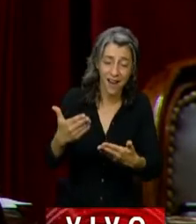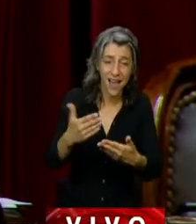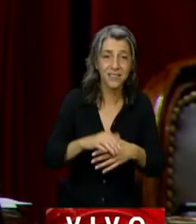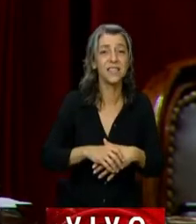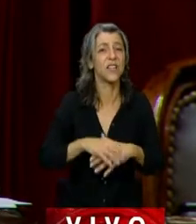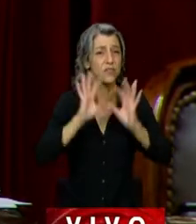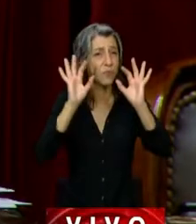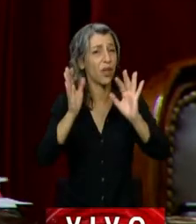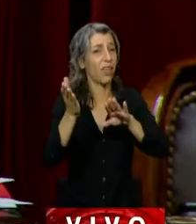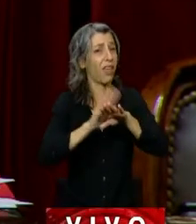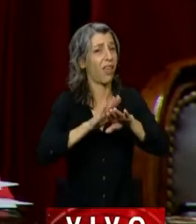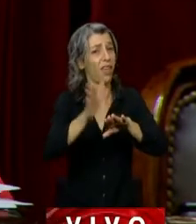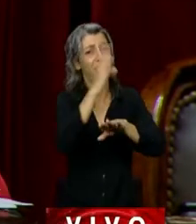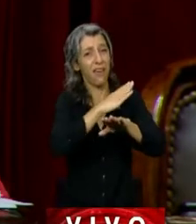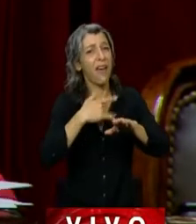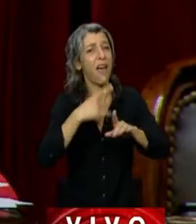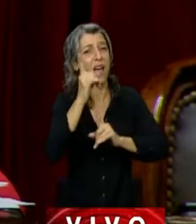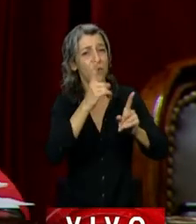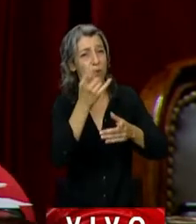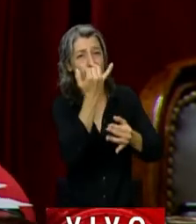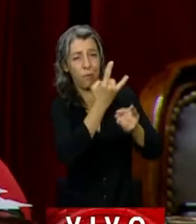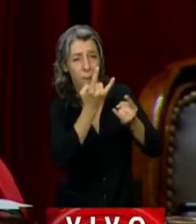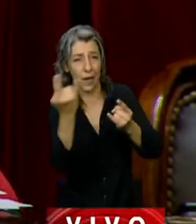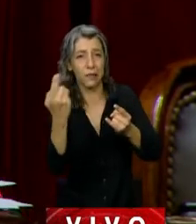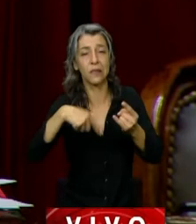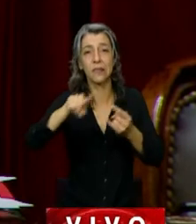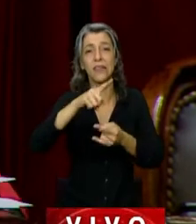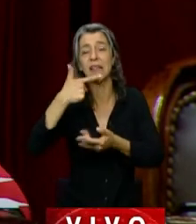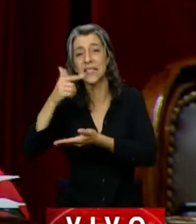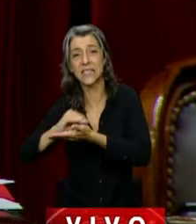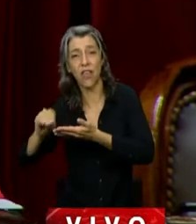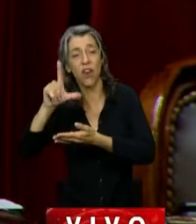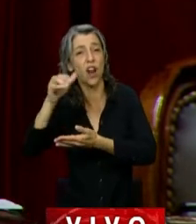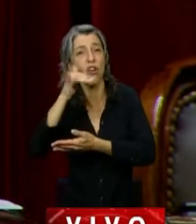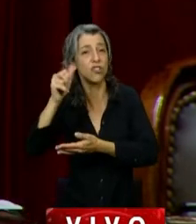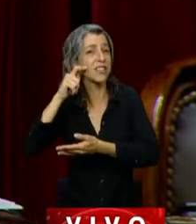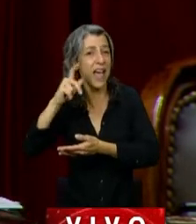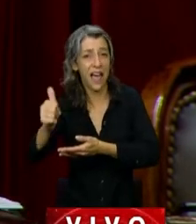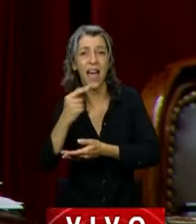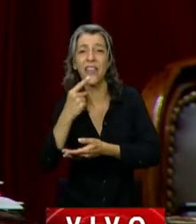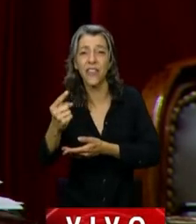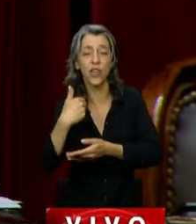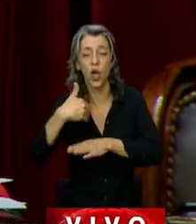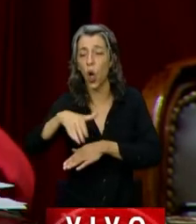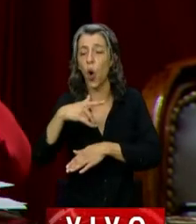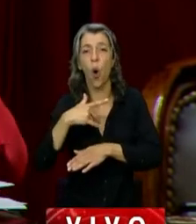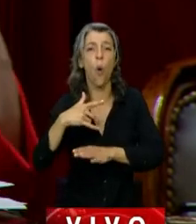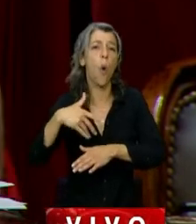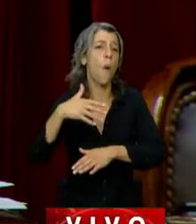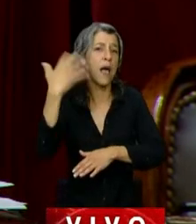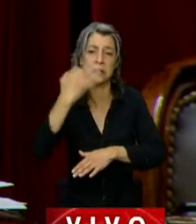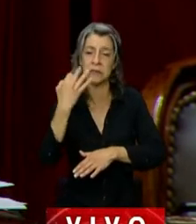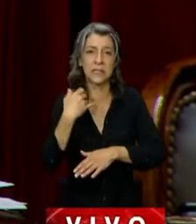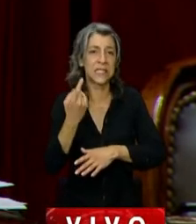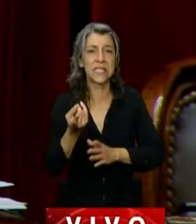mentiras. Hace dos días la senadora Lozada dijo que iban a faltar silobolsas